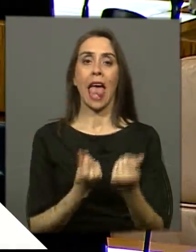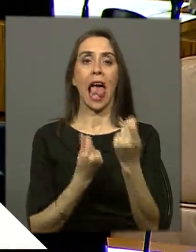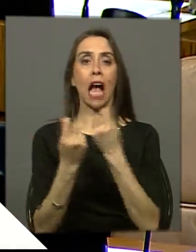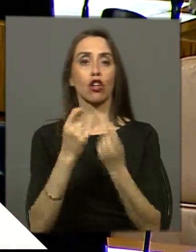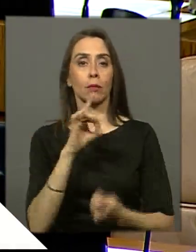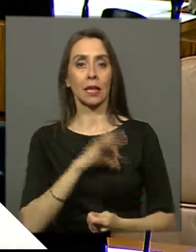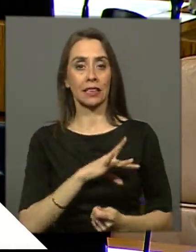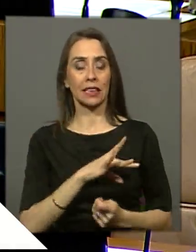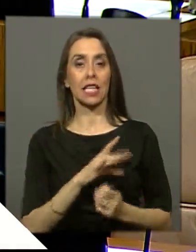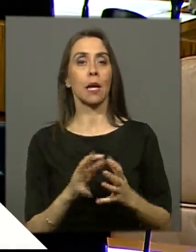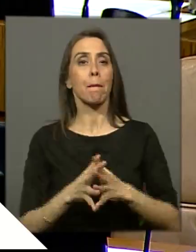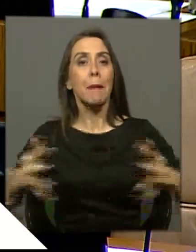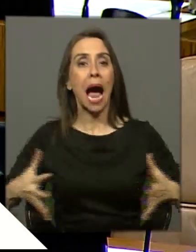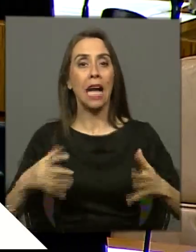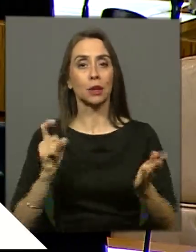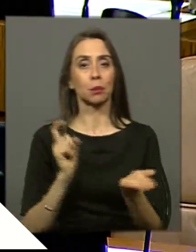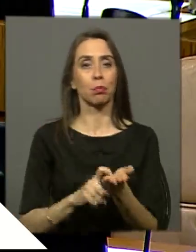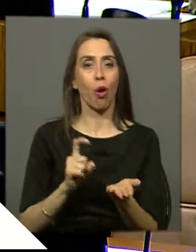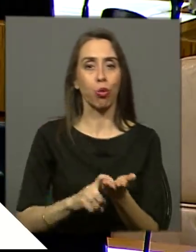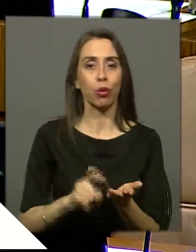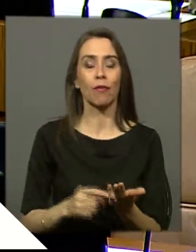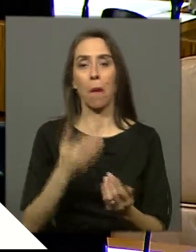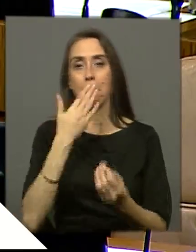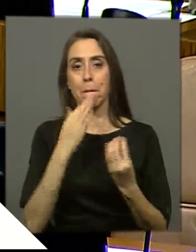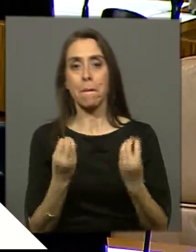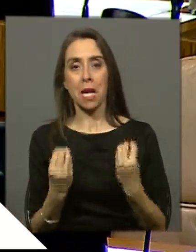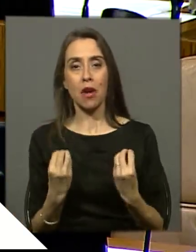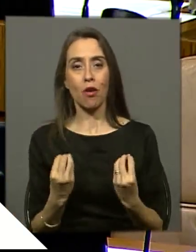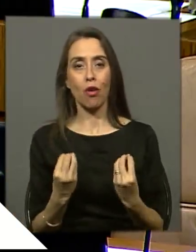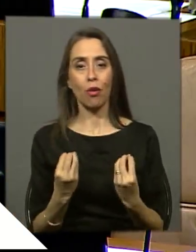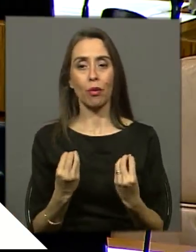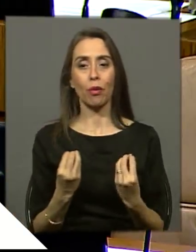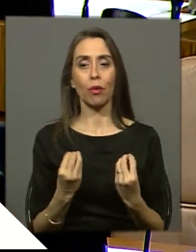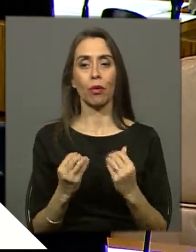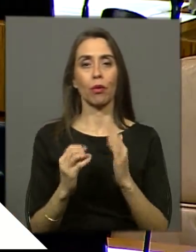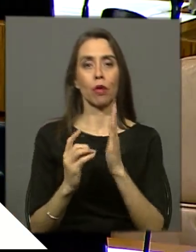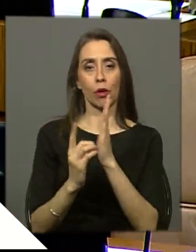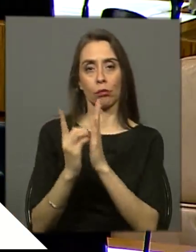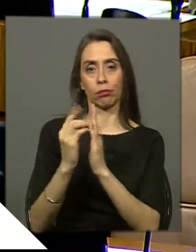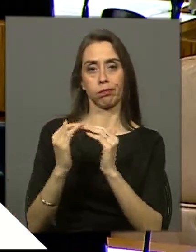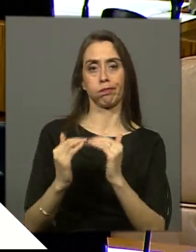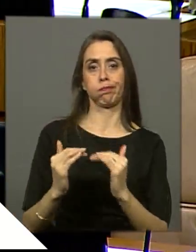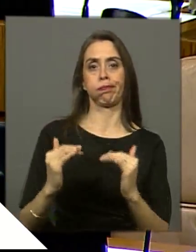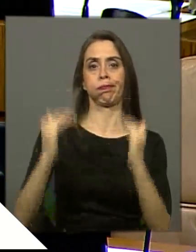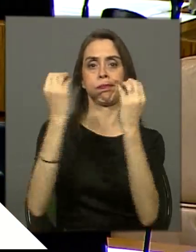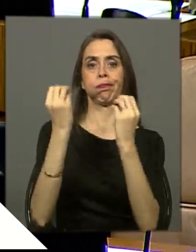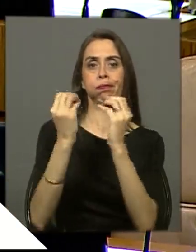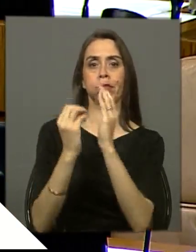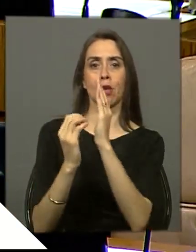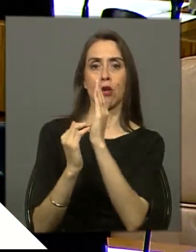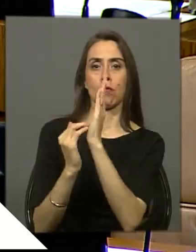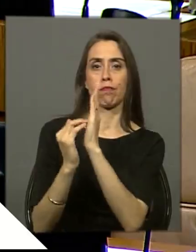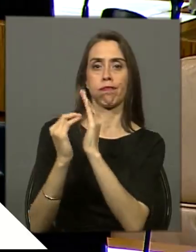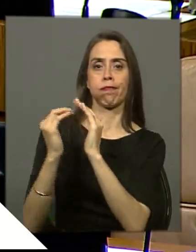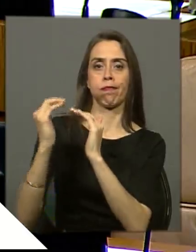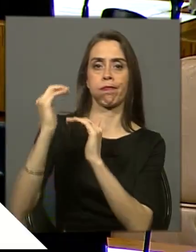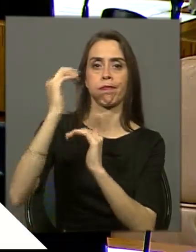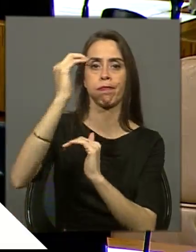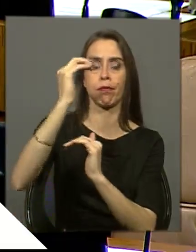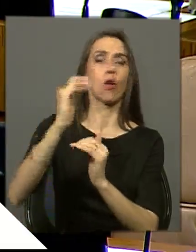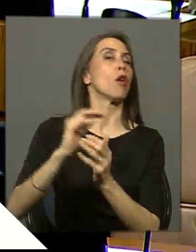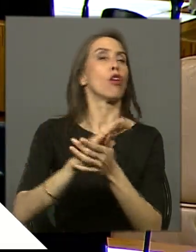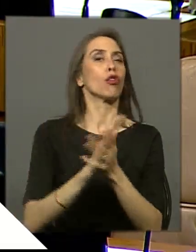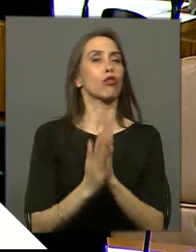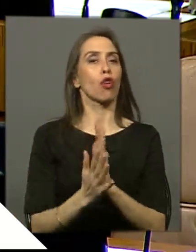aumente su productividad tenga mejores condiciones de crecimiento que todas las